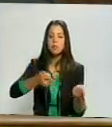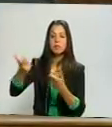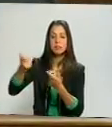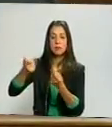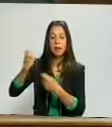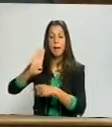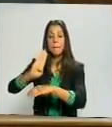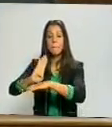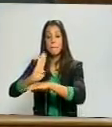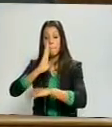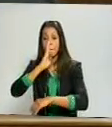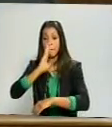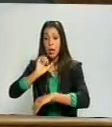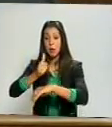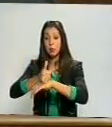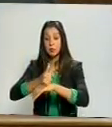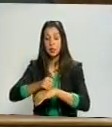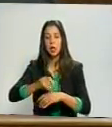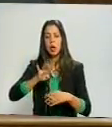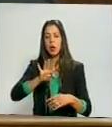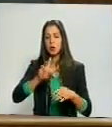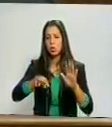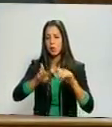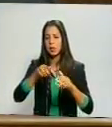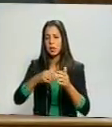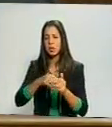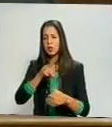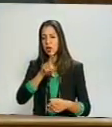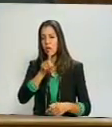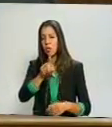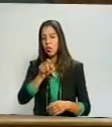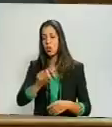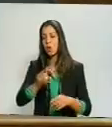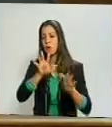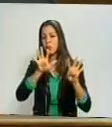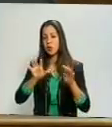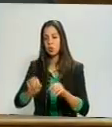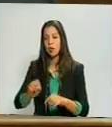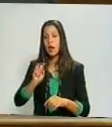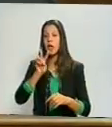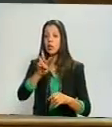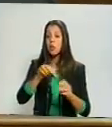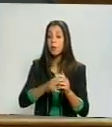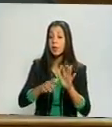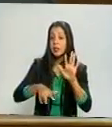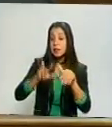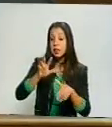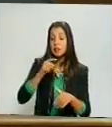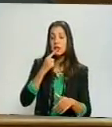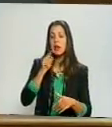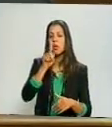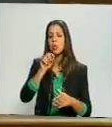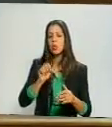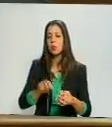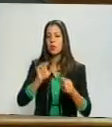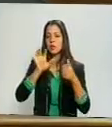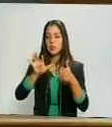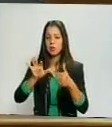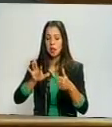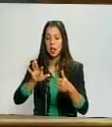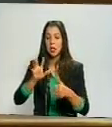2011, 4.5, 2012, 1.9, 2013, 1.6, 2014,